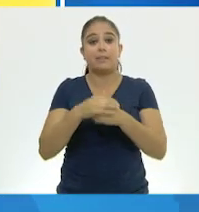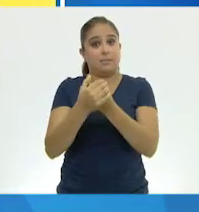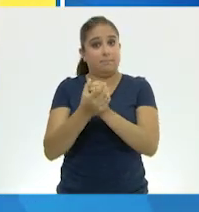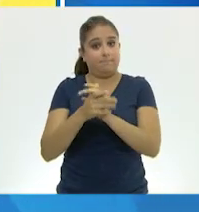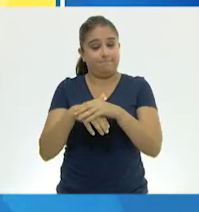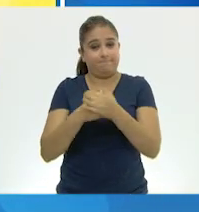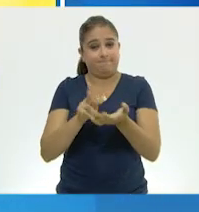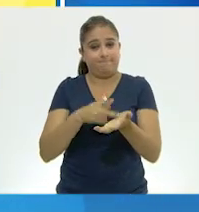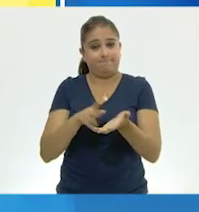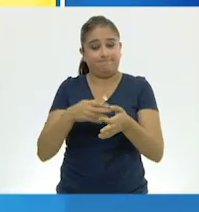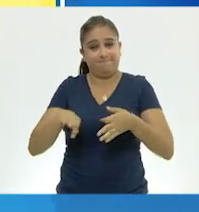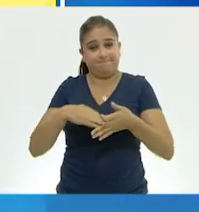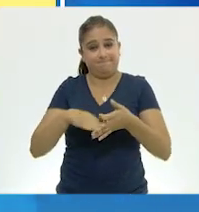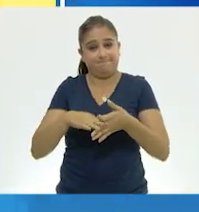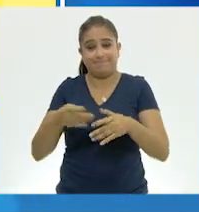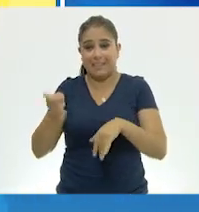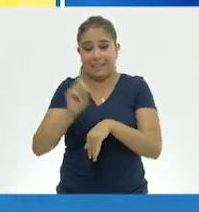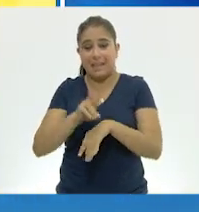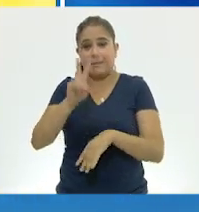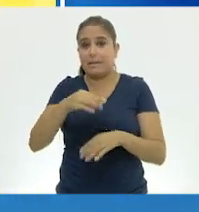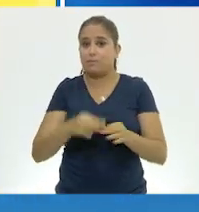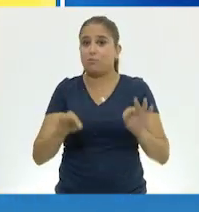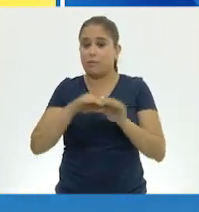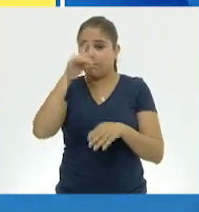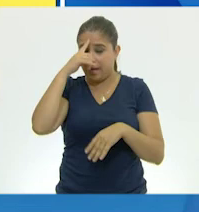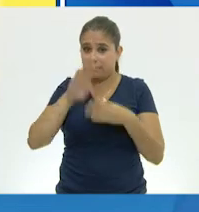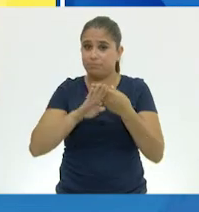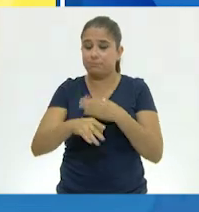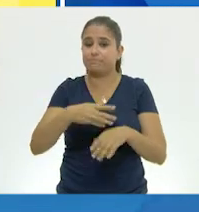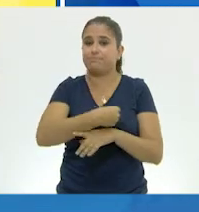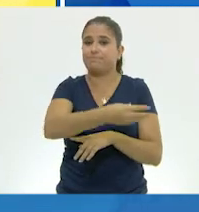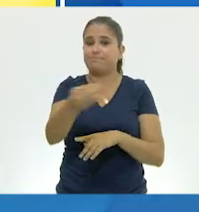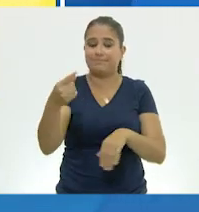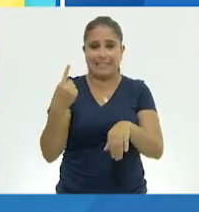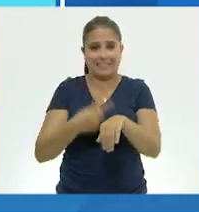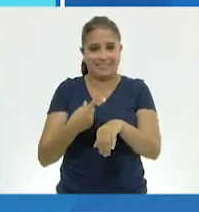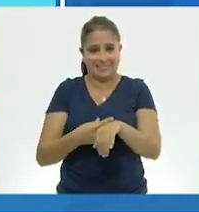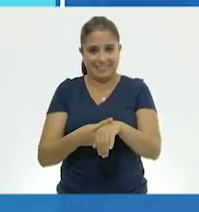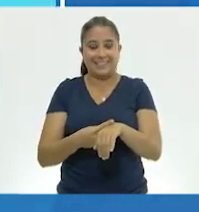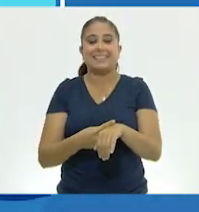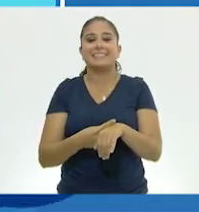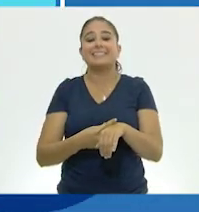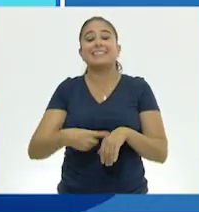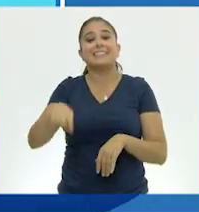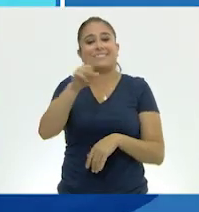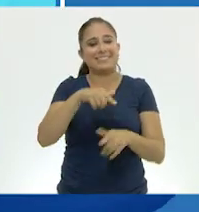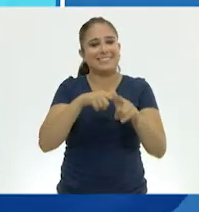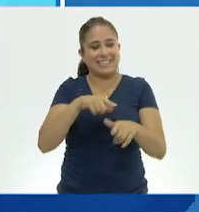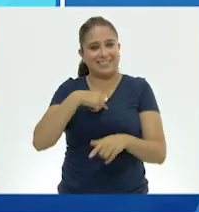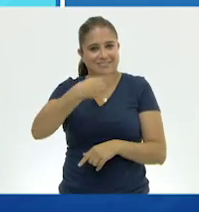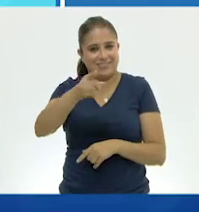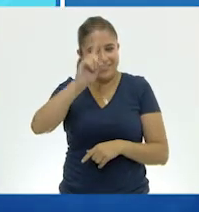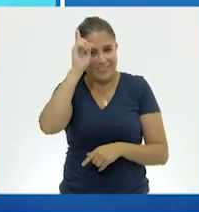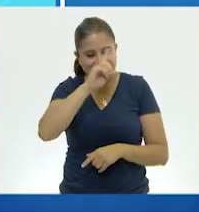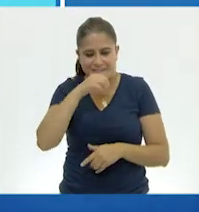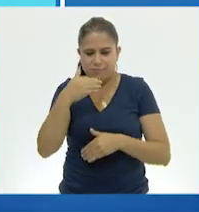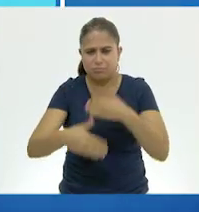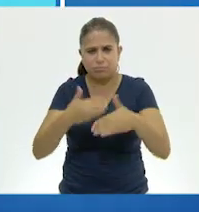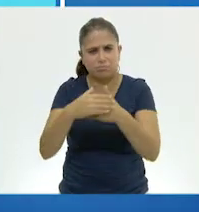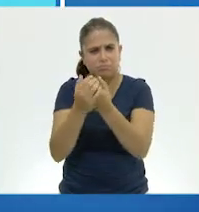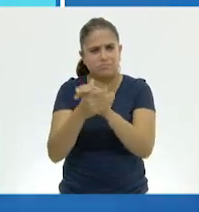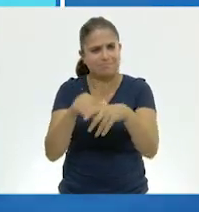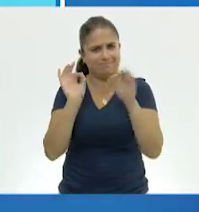Lavarnos las manos varias veces al día es importante para prevenir cualquier enfermedad. Sigue estos pasos para